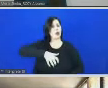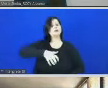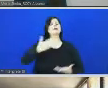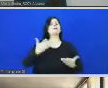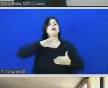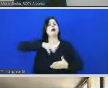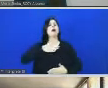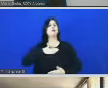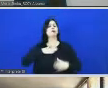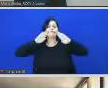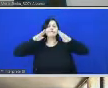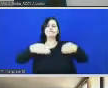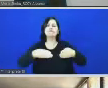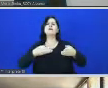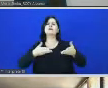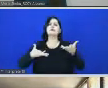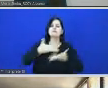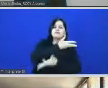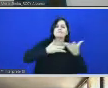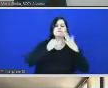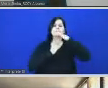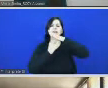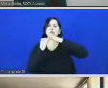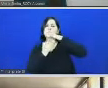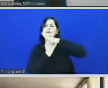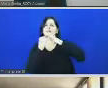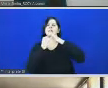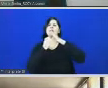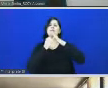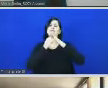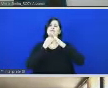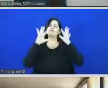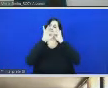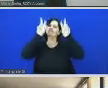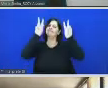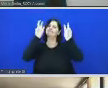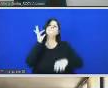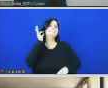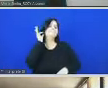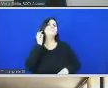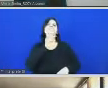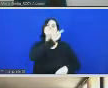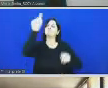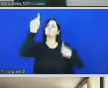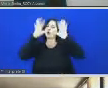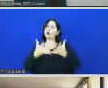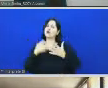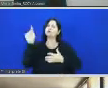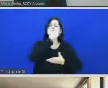de mujeres alrededor del mundo va a ser de más de 100 millones de dólares.